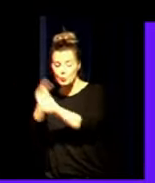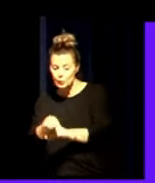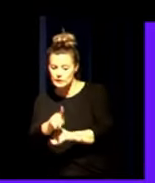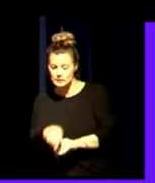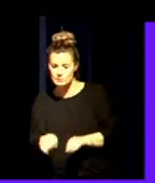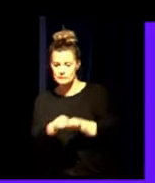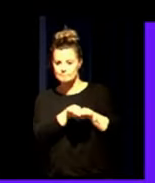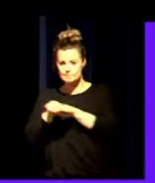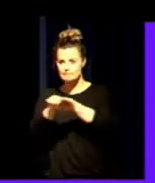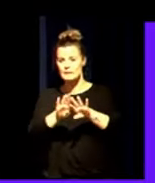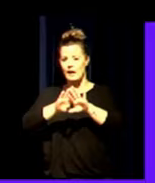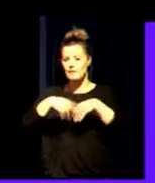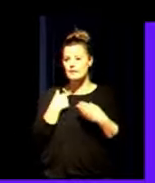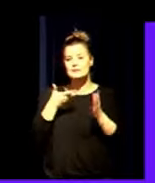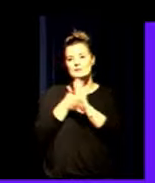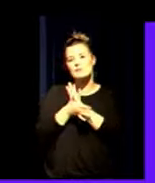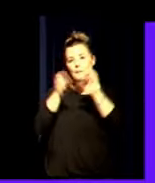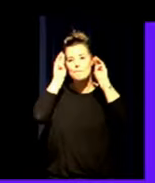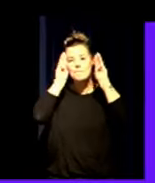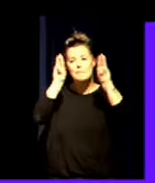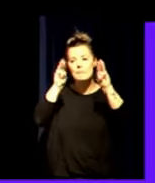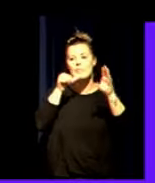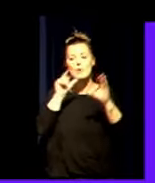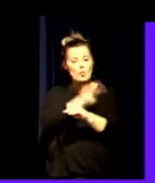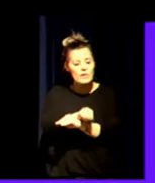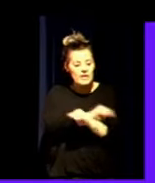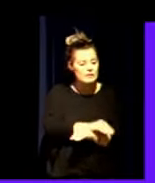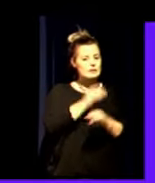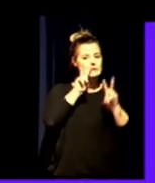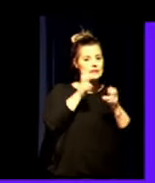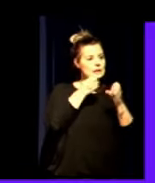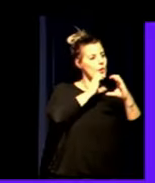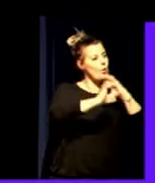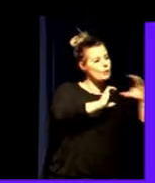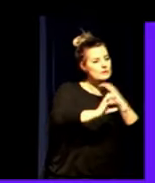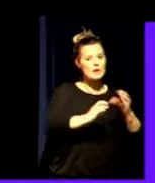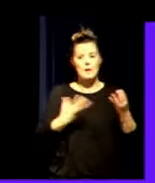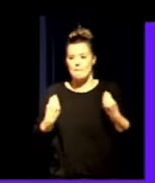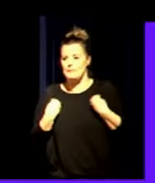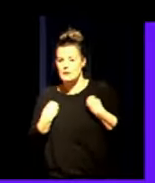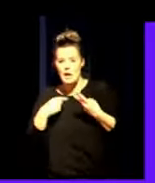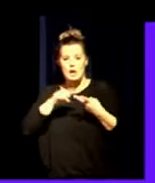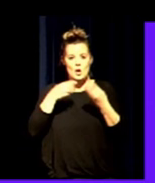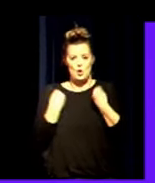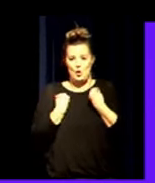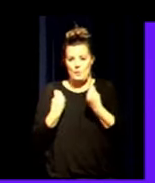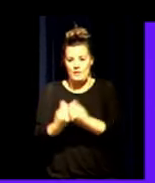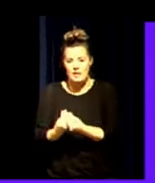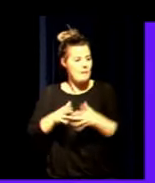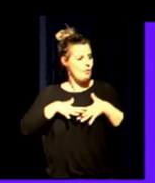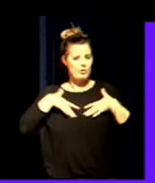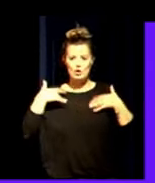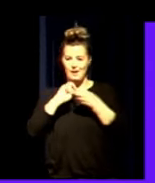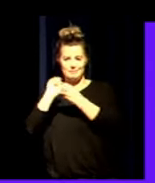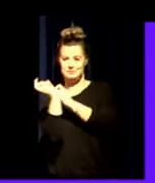que llamamos una pedagogía de cuidados, en lo comunicativo, en lo vital, en lo emocional, en lo convivencial, en cualquiera